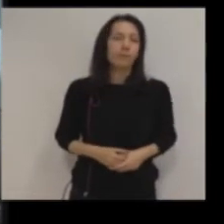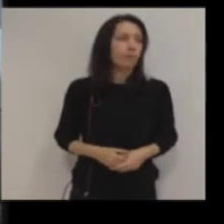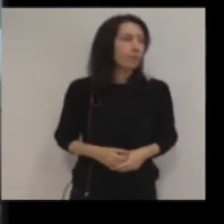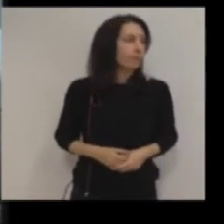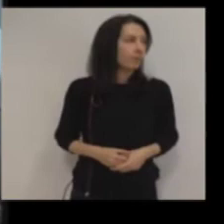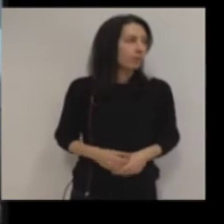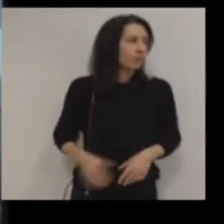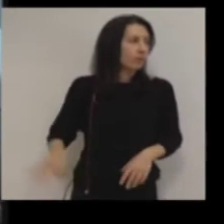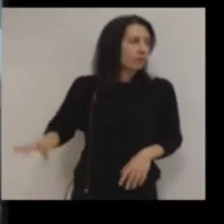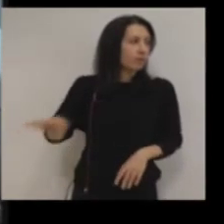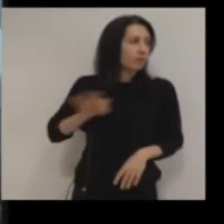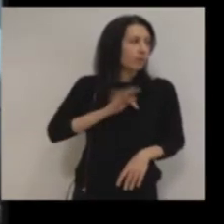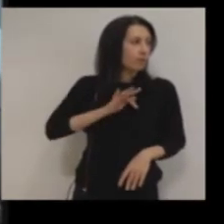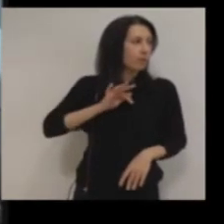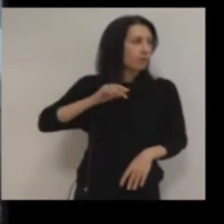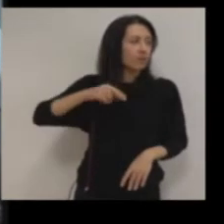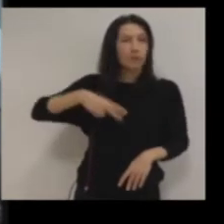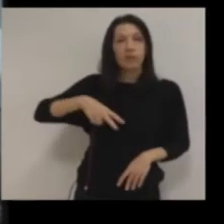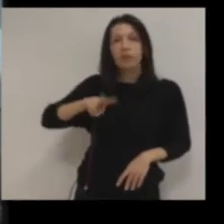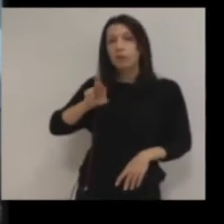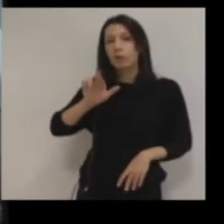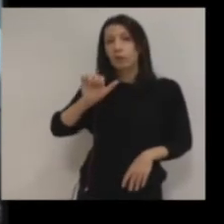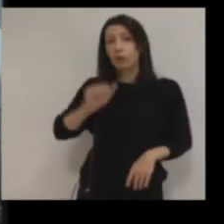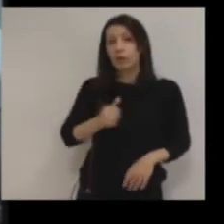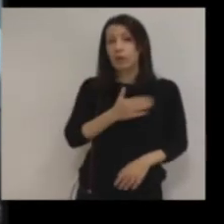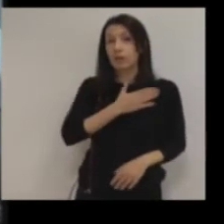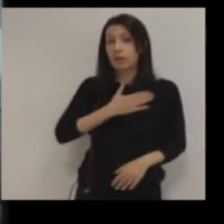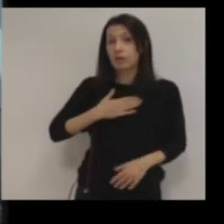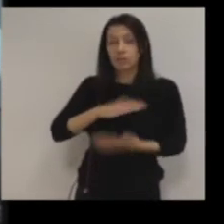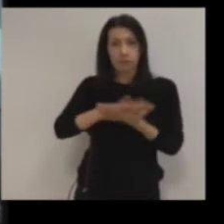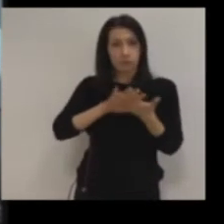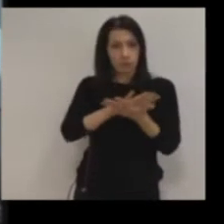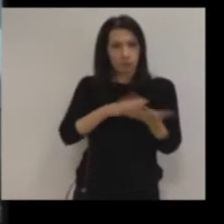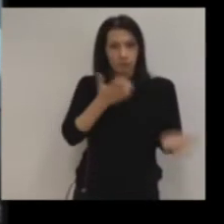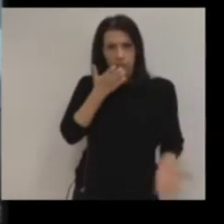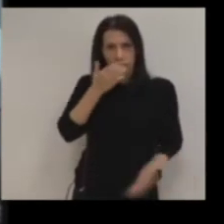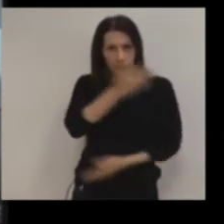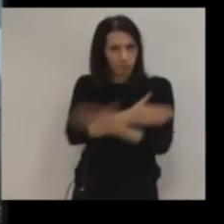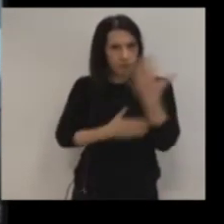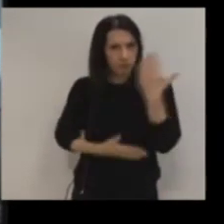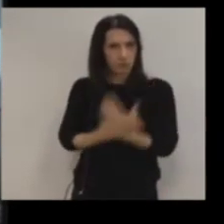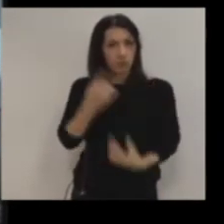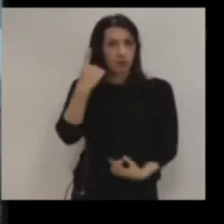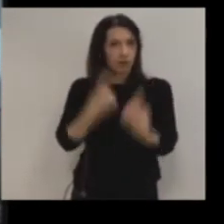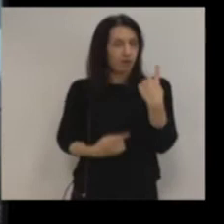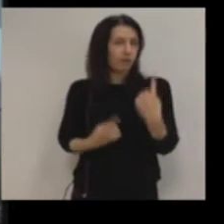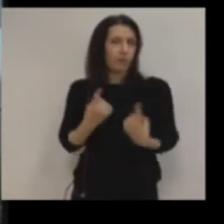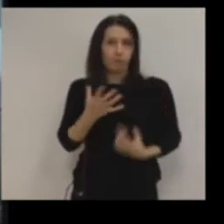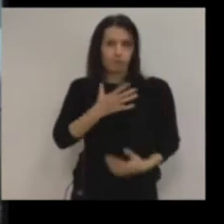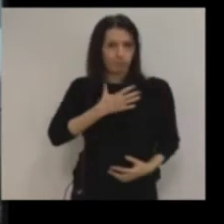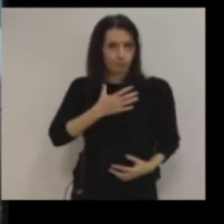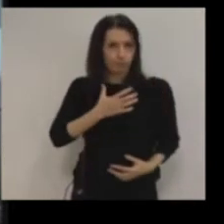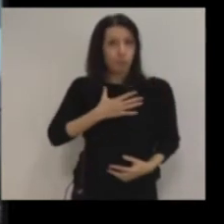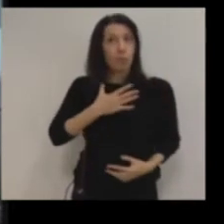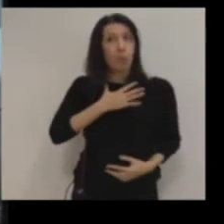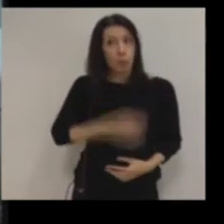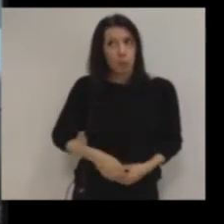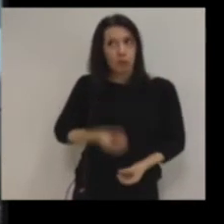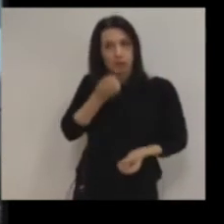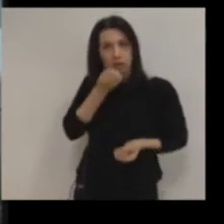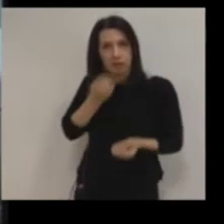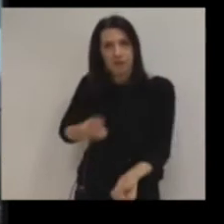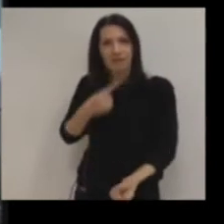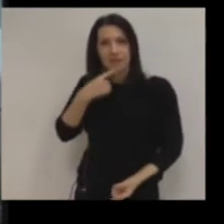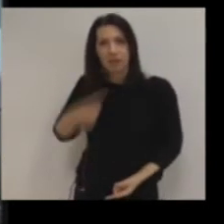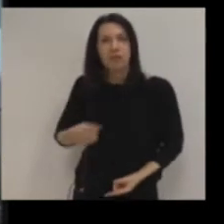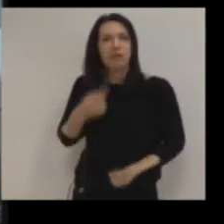este punto sí me gustaría decir que si el motivo de la discapacidad, porque a veces no lo permite, se puede alegar, yo